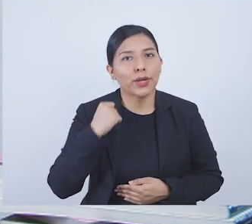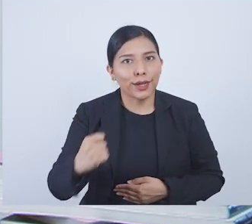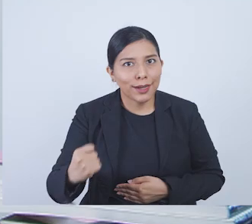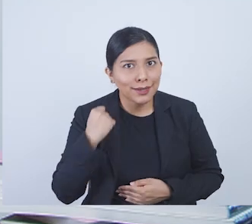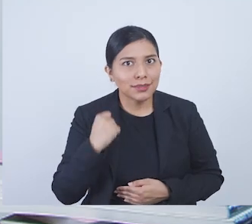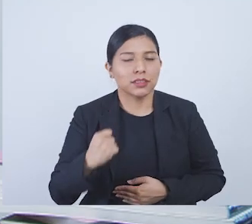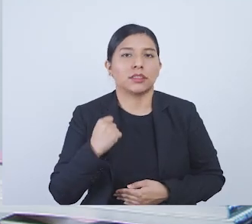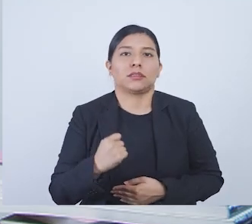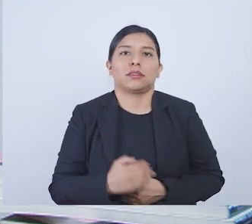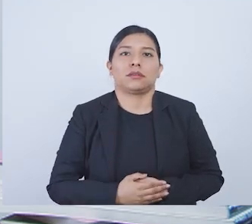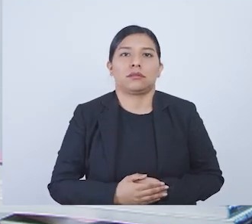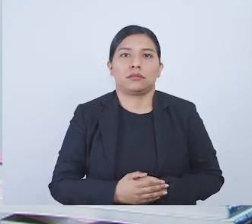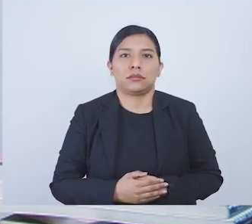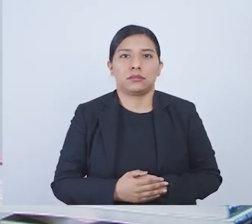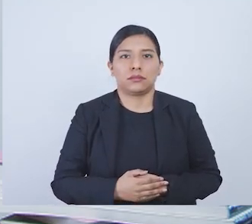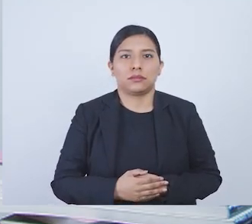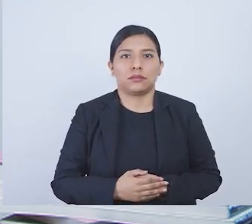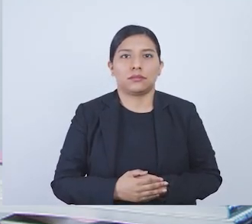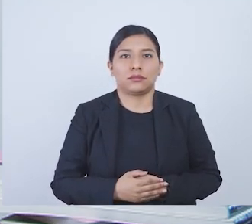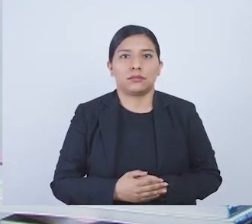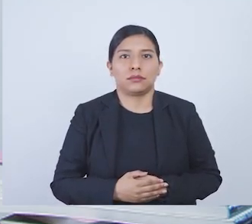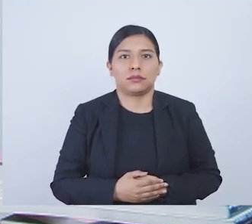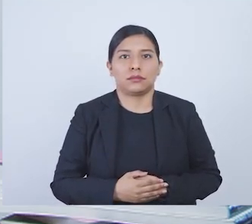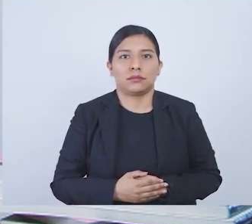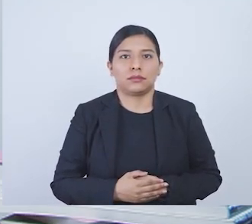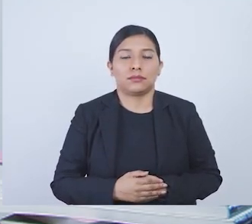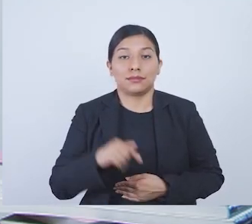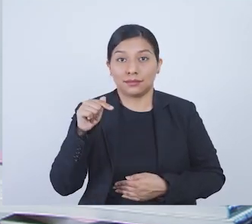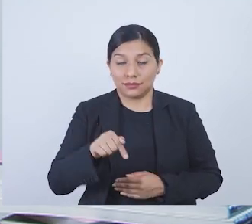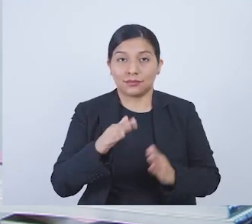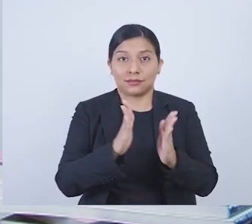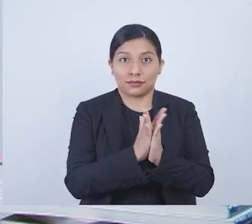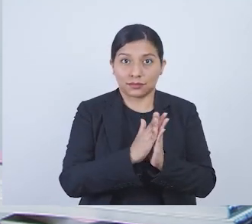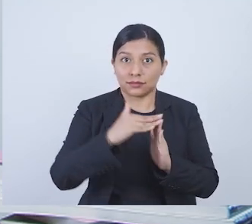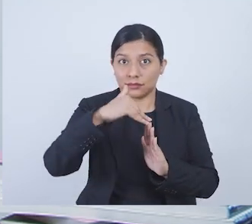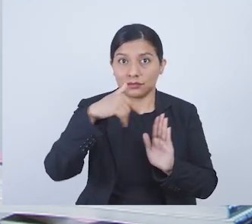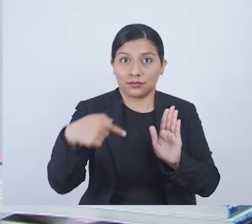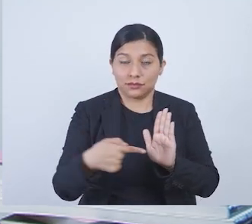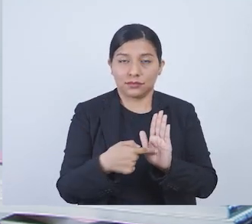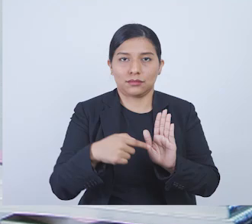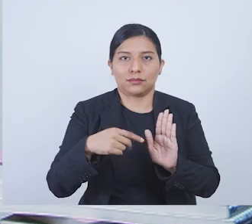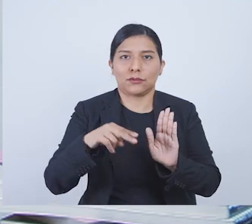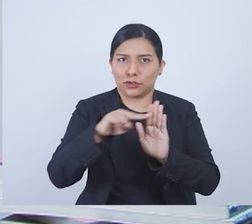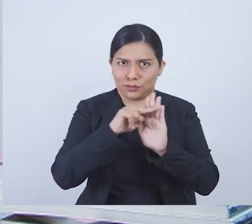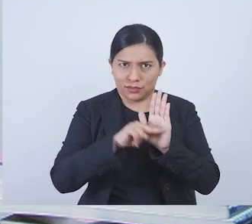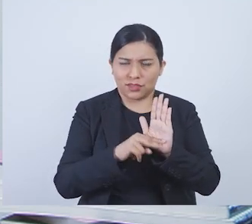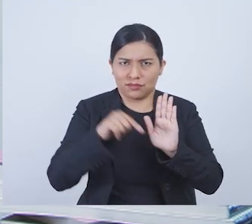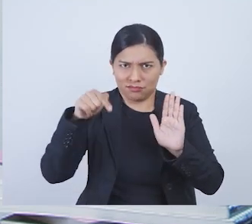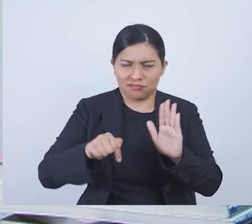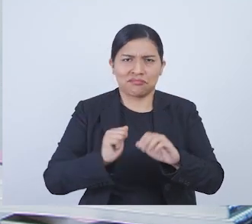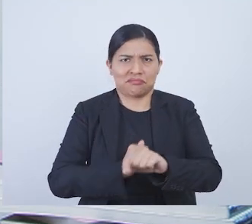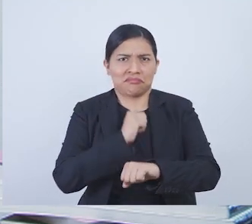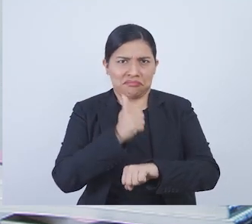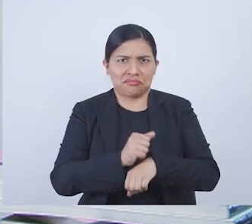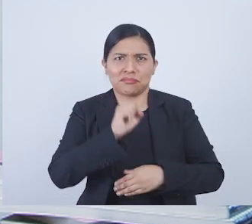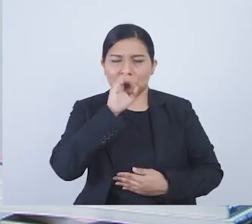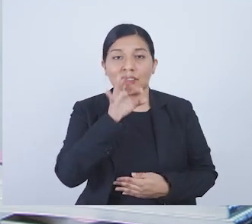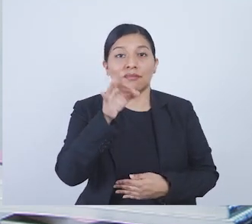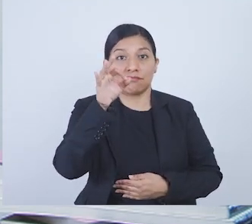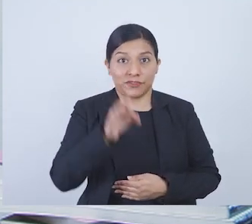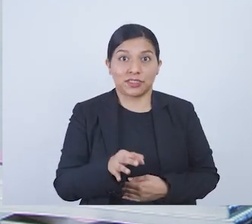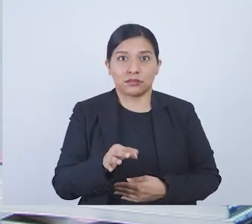una frecuencia lógica. El programa, la normativa actual establece que deben